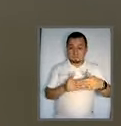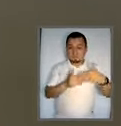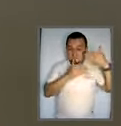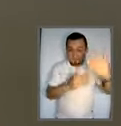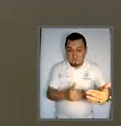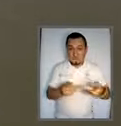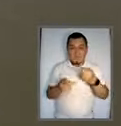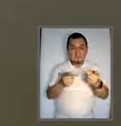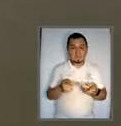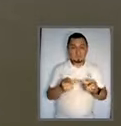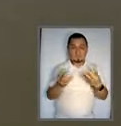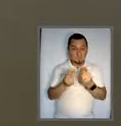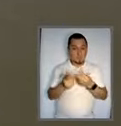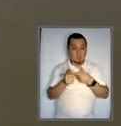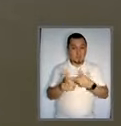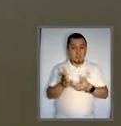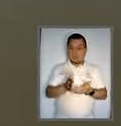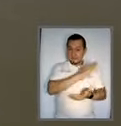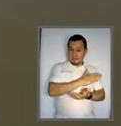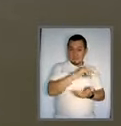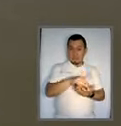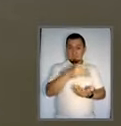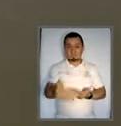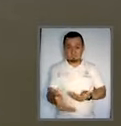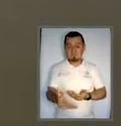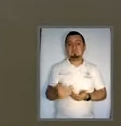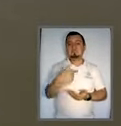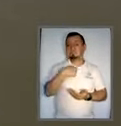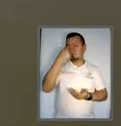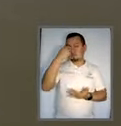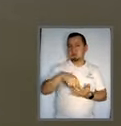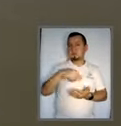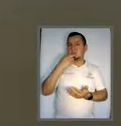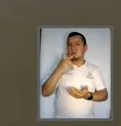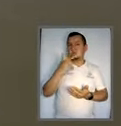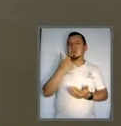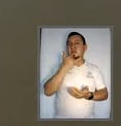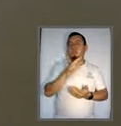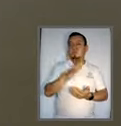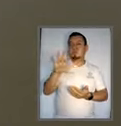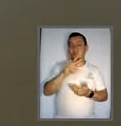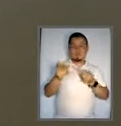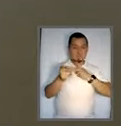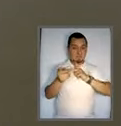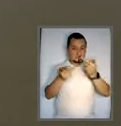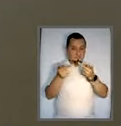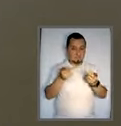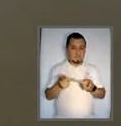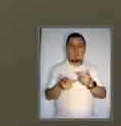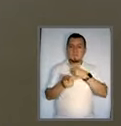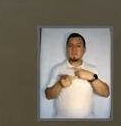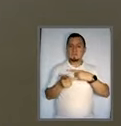sanitarias globales, a como veníamos trabajando, a como vamos a trabajar, pues sin duda estará en el error. El sistema educativo tiene